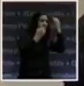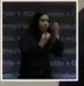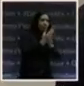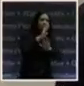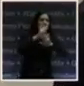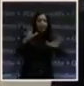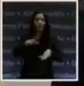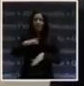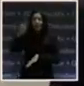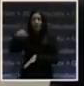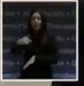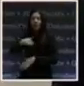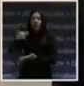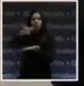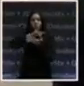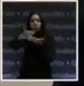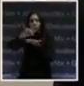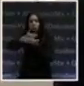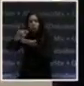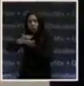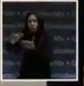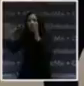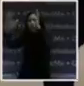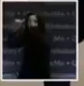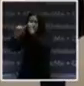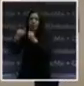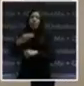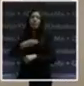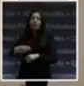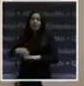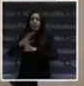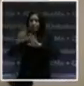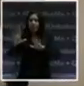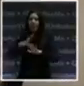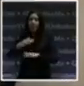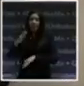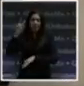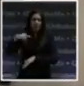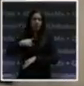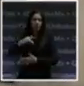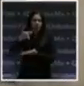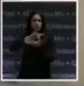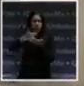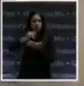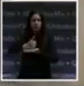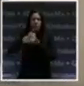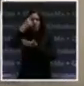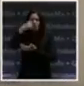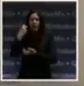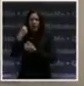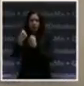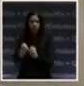con todo mi apoyo, el Consejo Municipal de Mejora Regulatoria va a contar con todo mi apoyo para que pueda